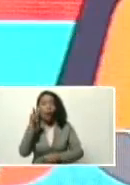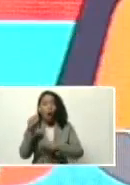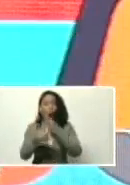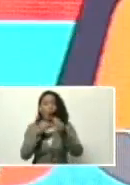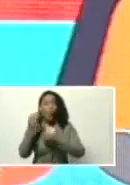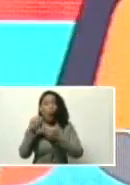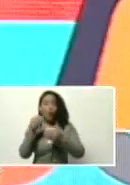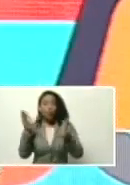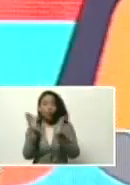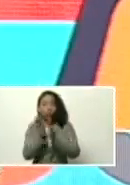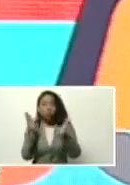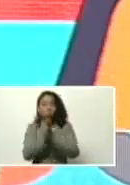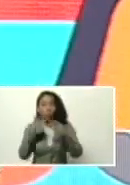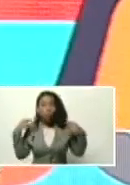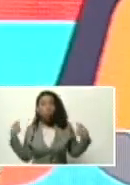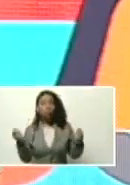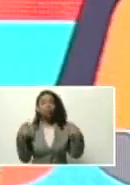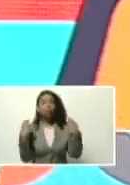y cultivemos